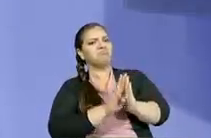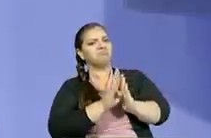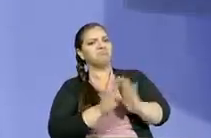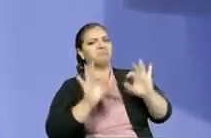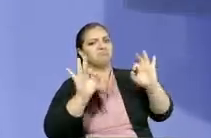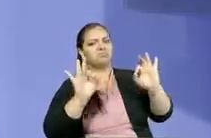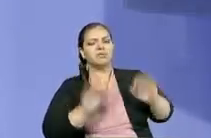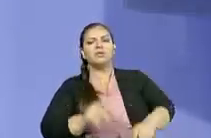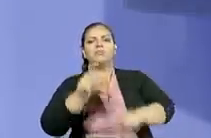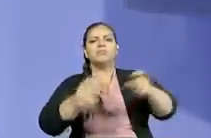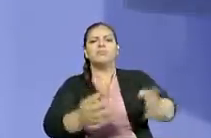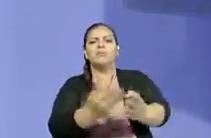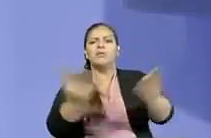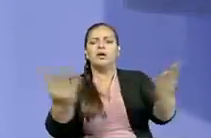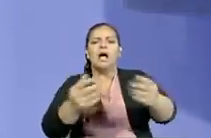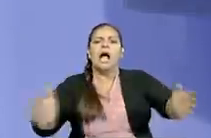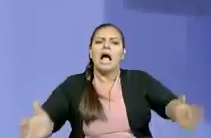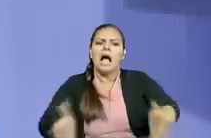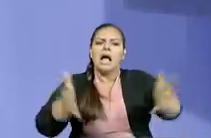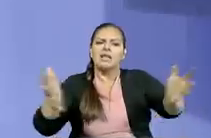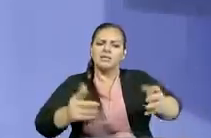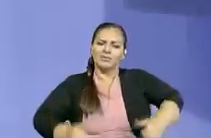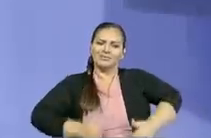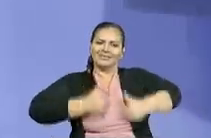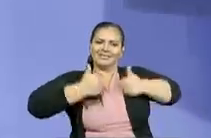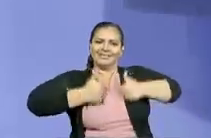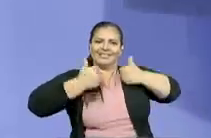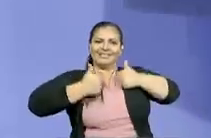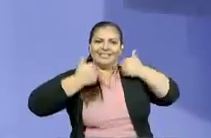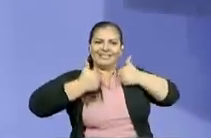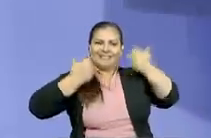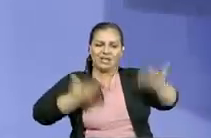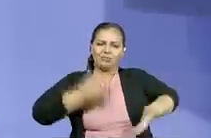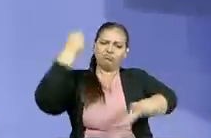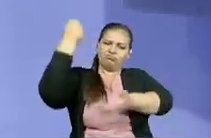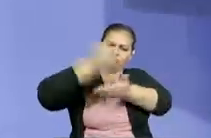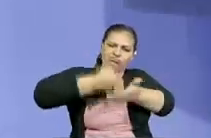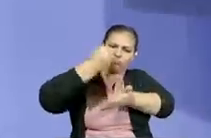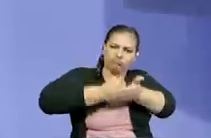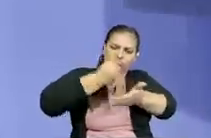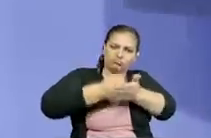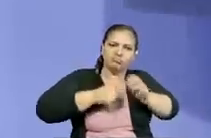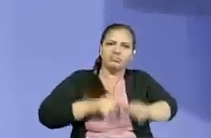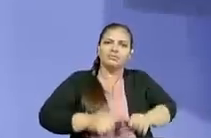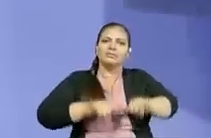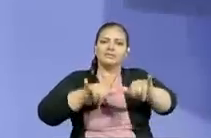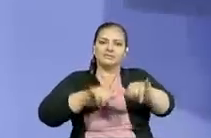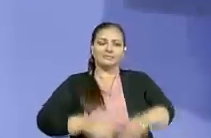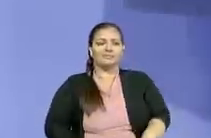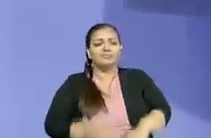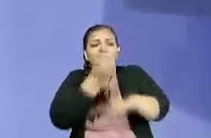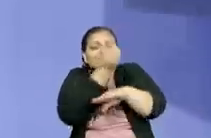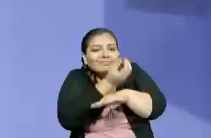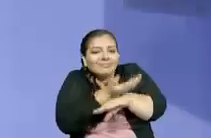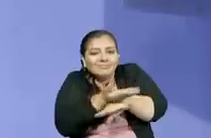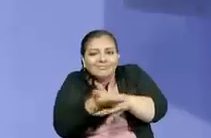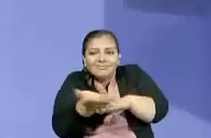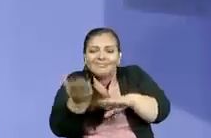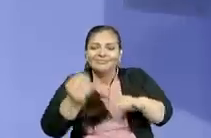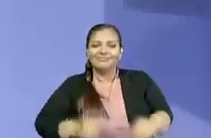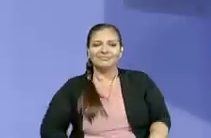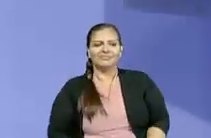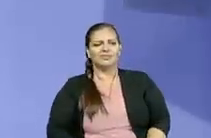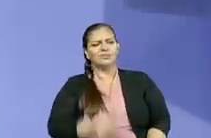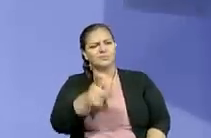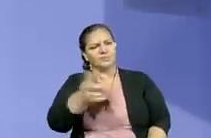día, a tener una autoestima elevada, a continuar una lucha con un coraje indomable, con civismo.